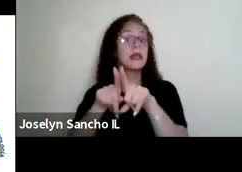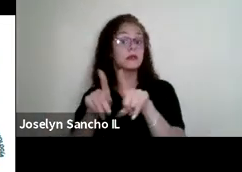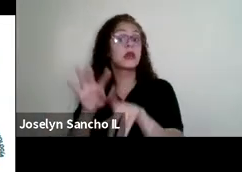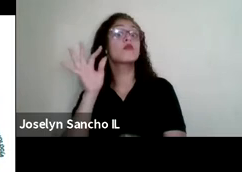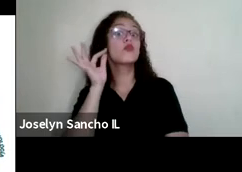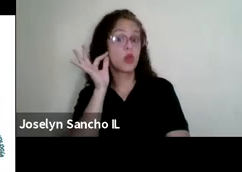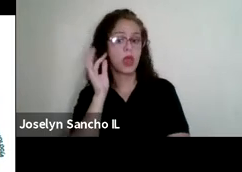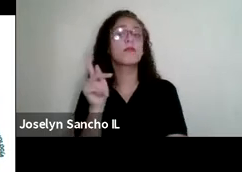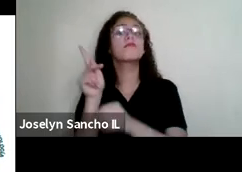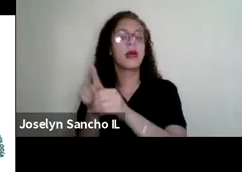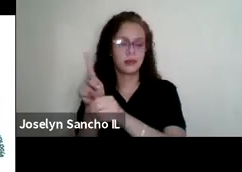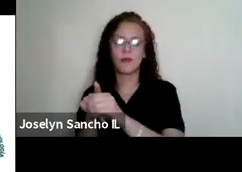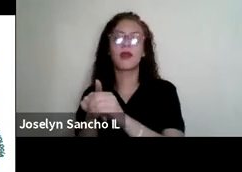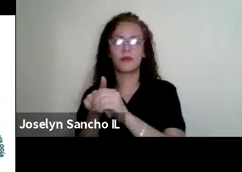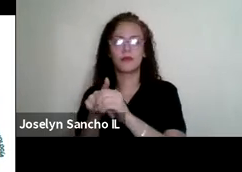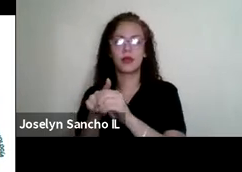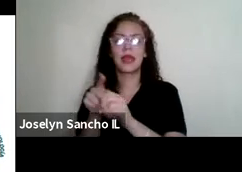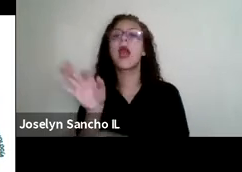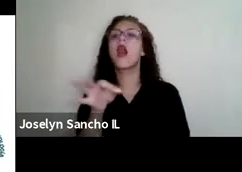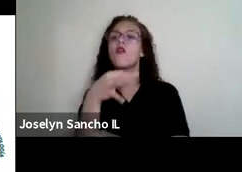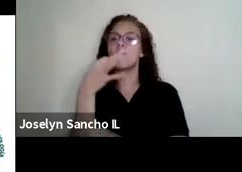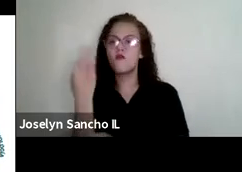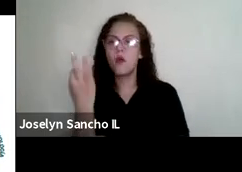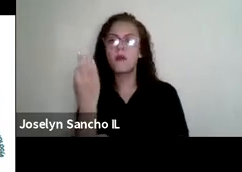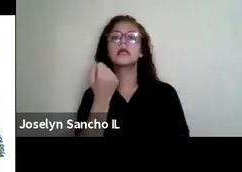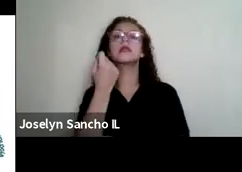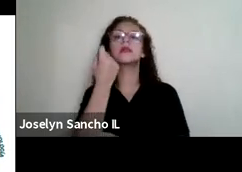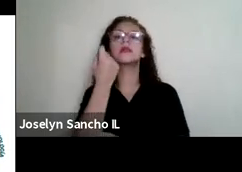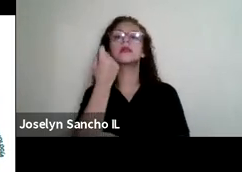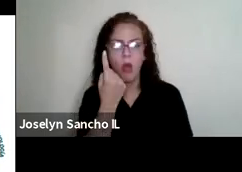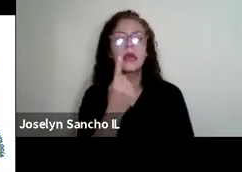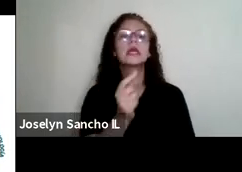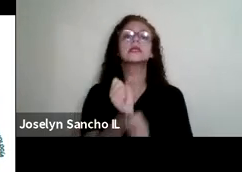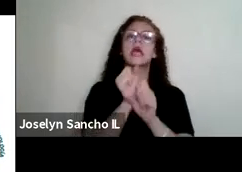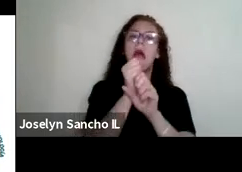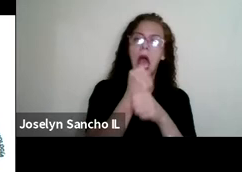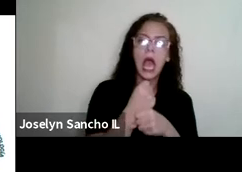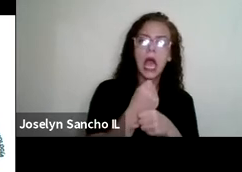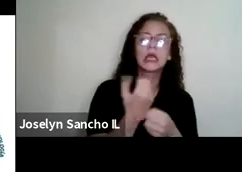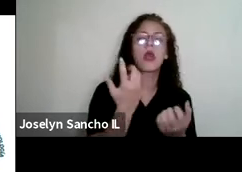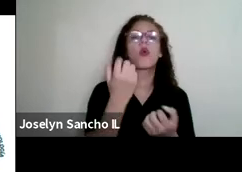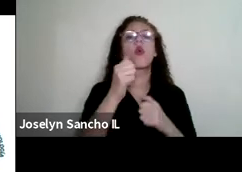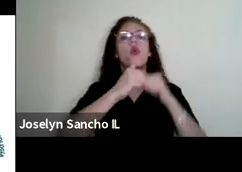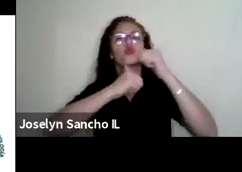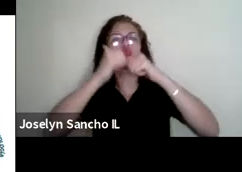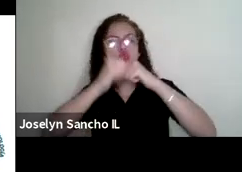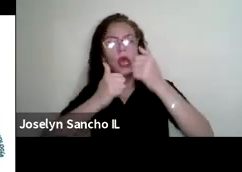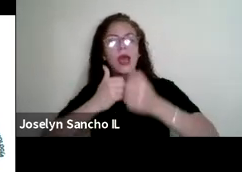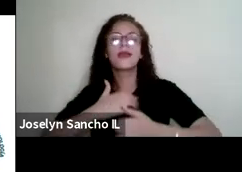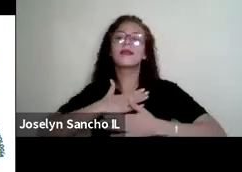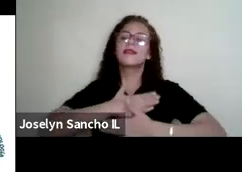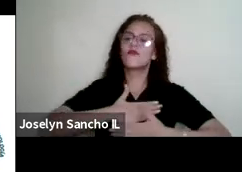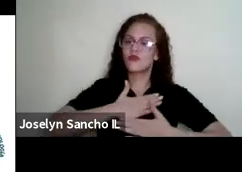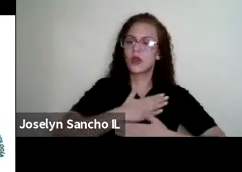mujeres participemos en la forma en que se comprende, en que se hace, en que se construye, en que se disfruta